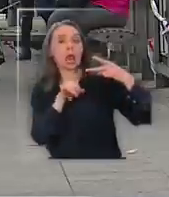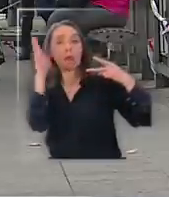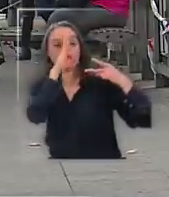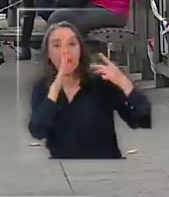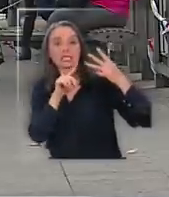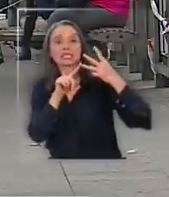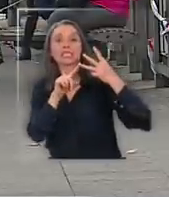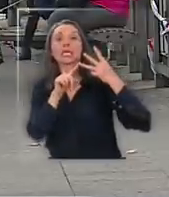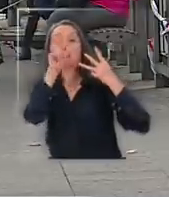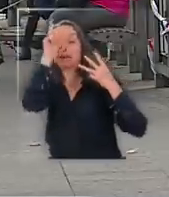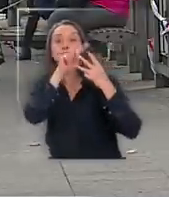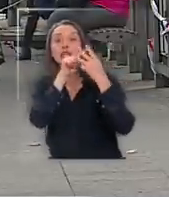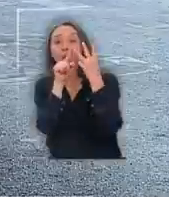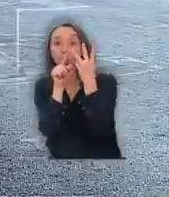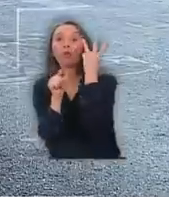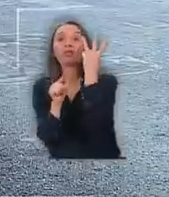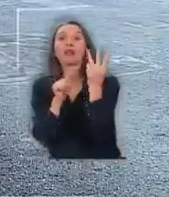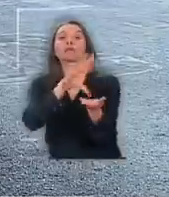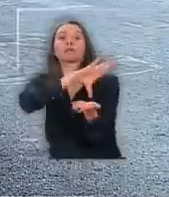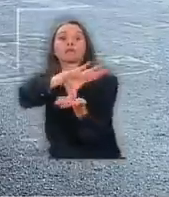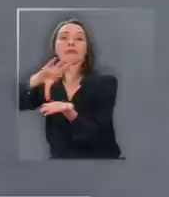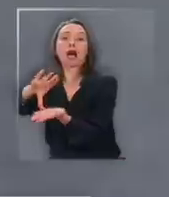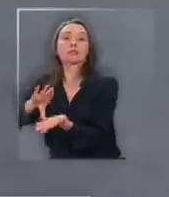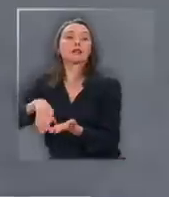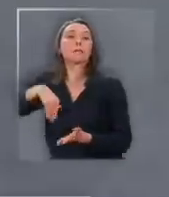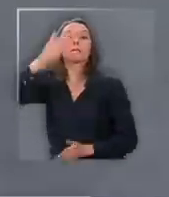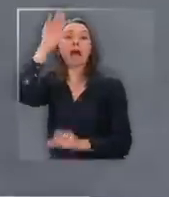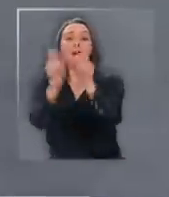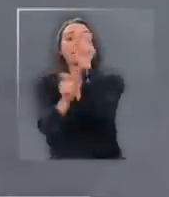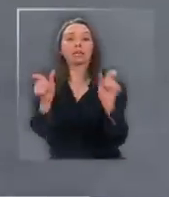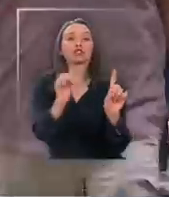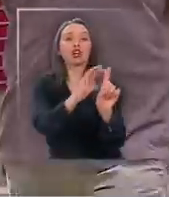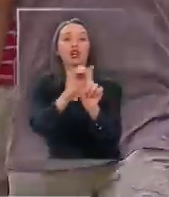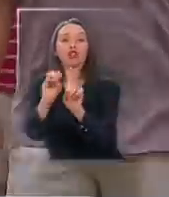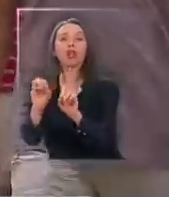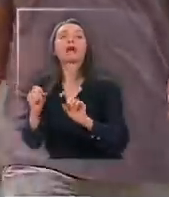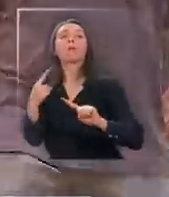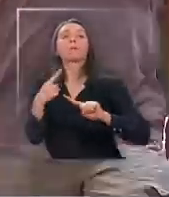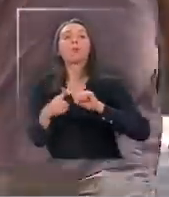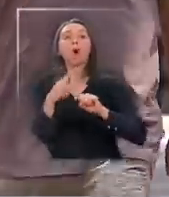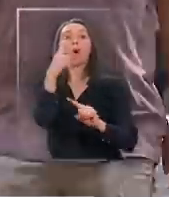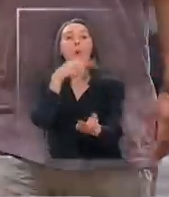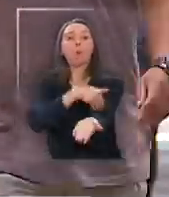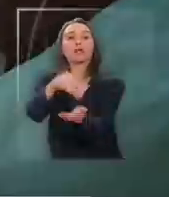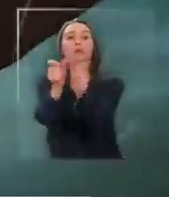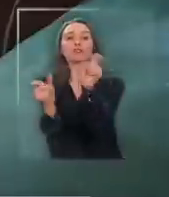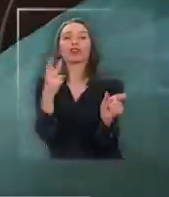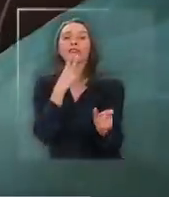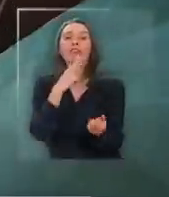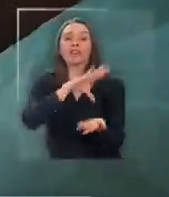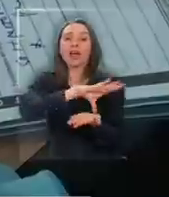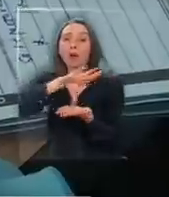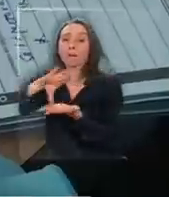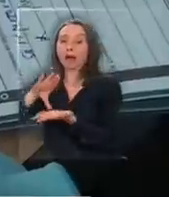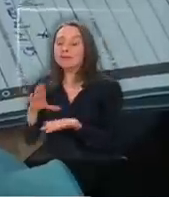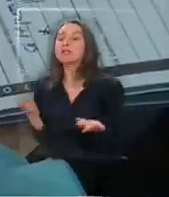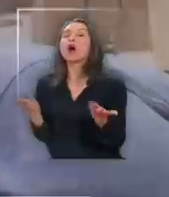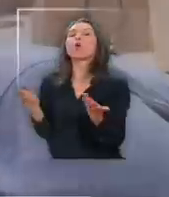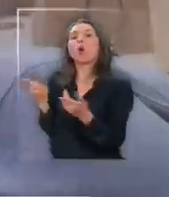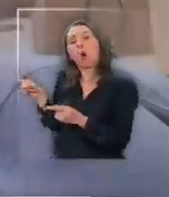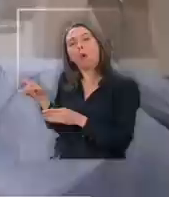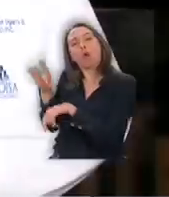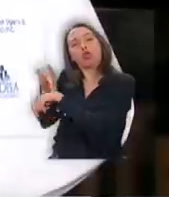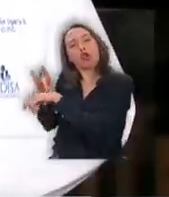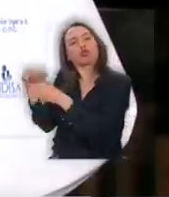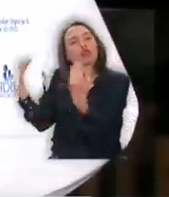Perú estamos dentro de los países con más contagio por millón de habitantes. Ahora, doctor, ¿cómo explicar eso? Porque llevamos